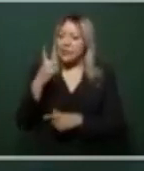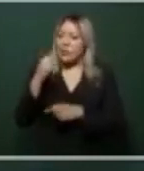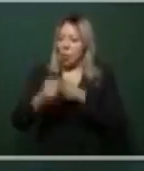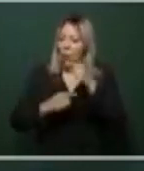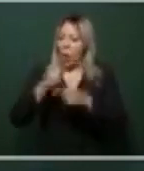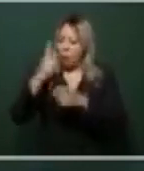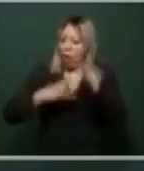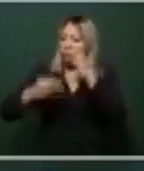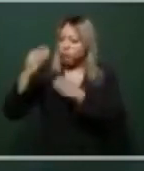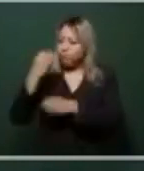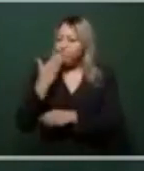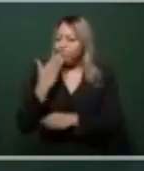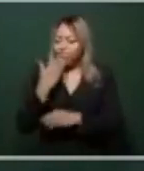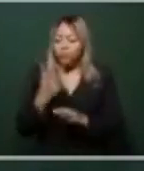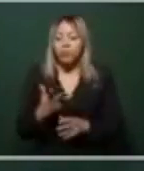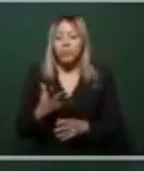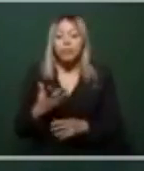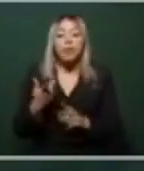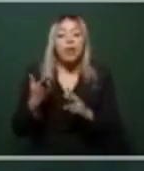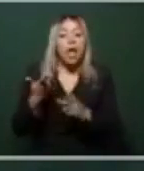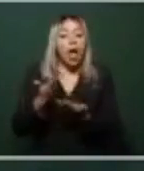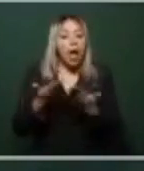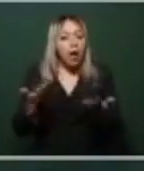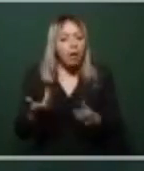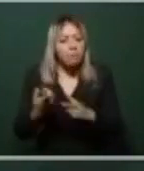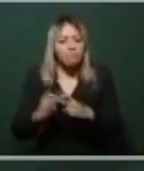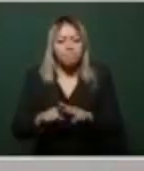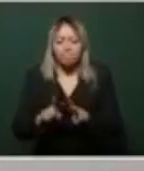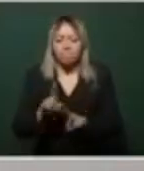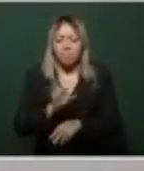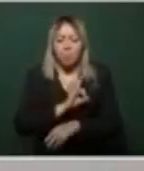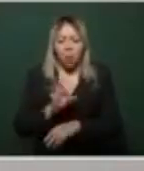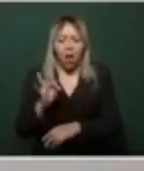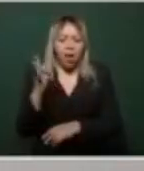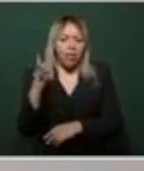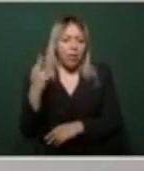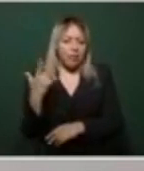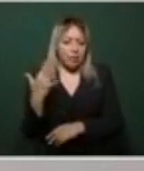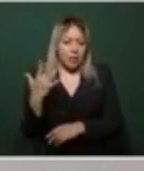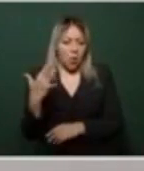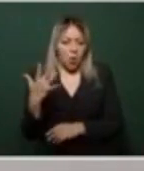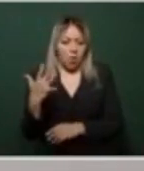logrado iniciar con 50 de las